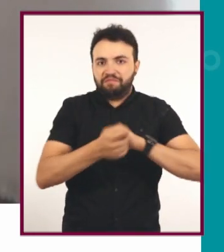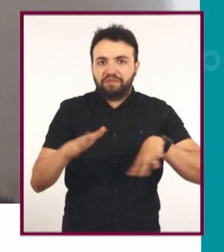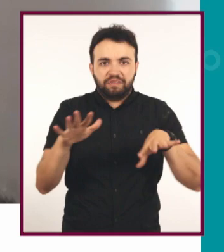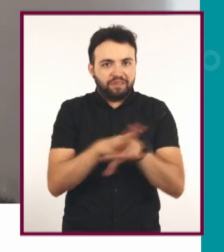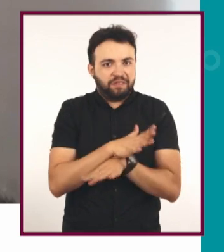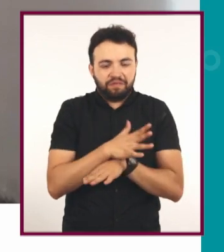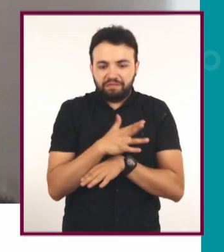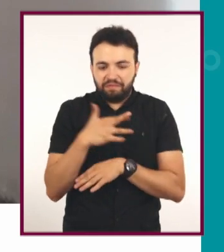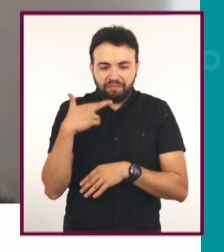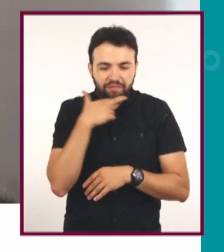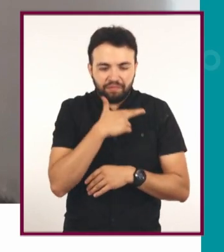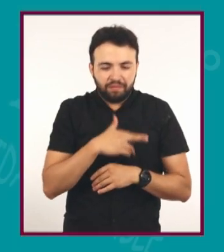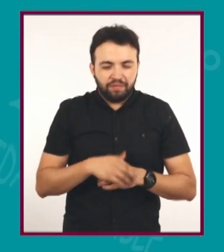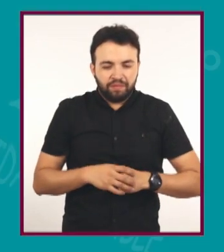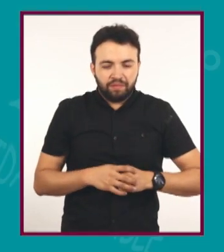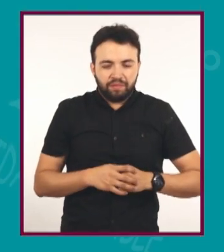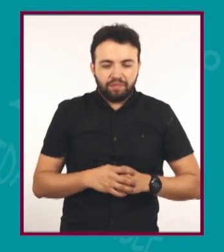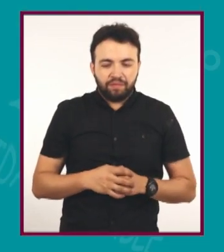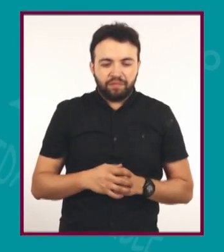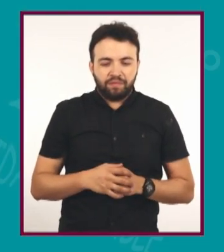vida, totalmente.